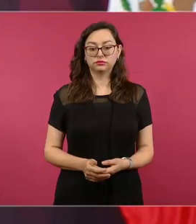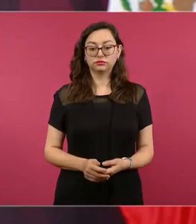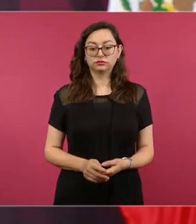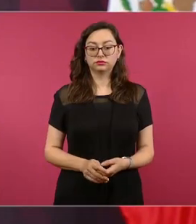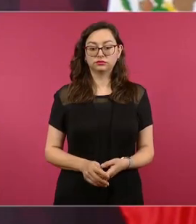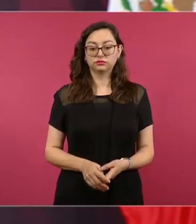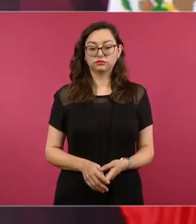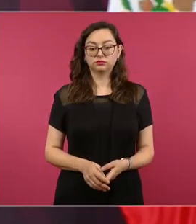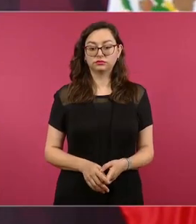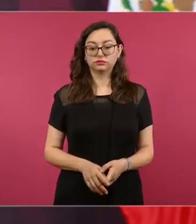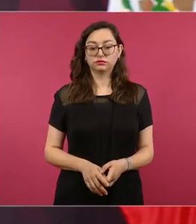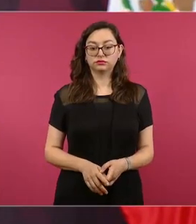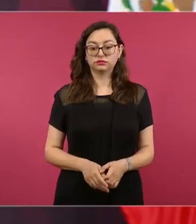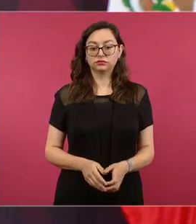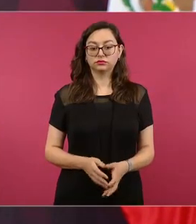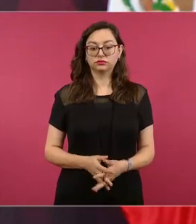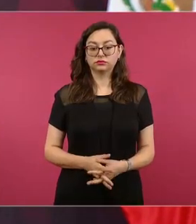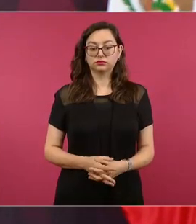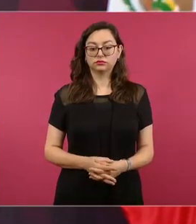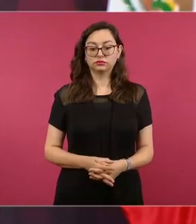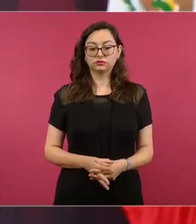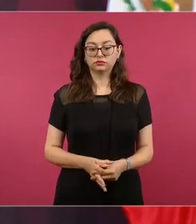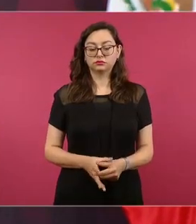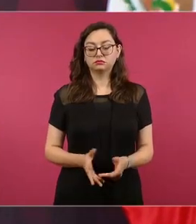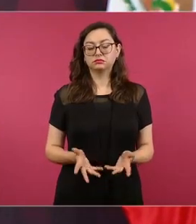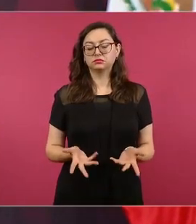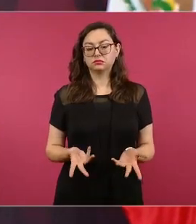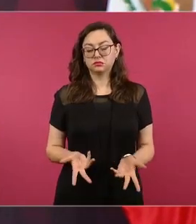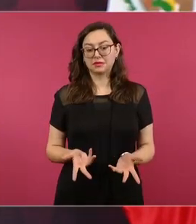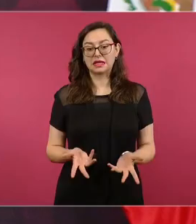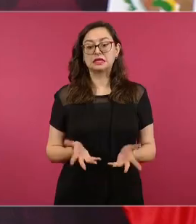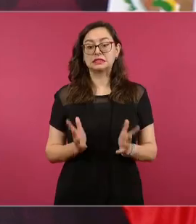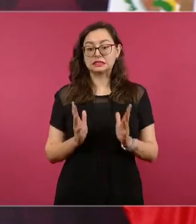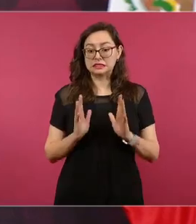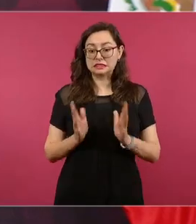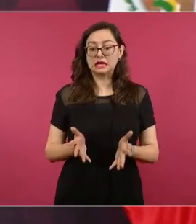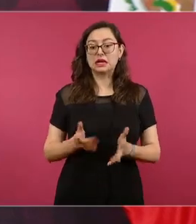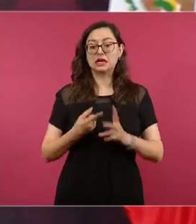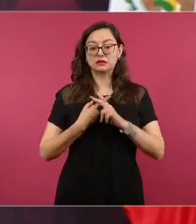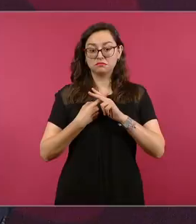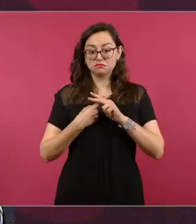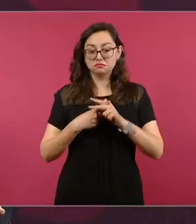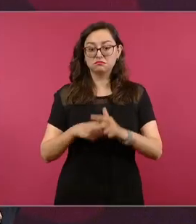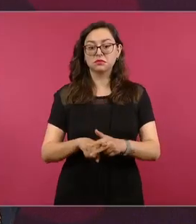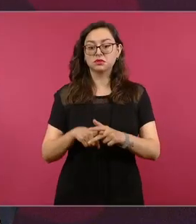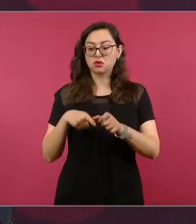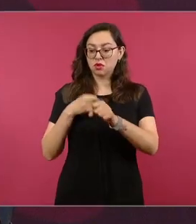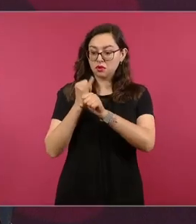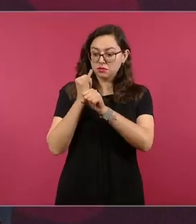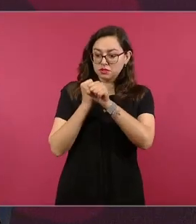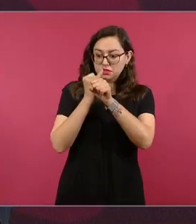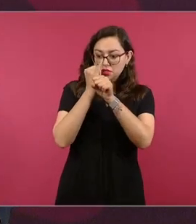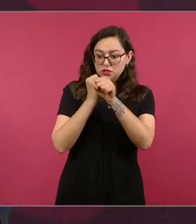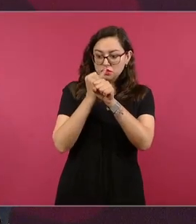ya se se está hablando con ellos se se tienen las investigaciones